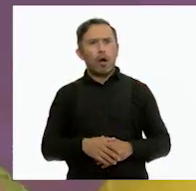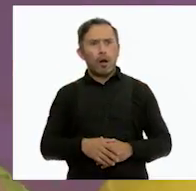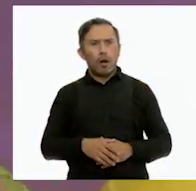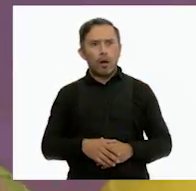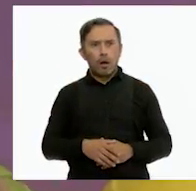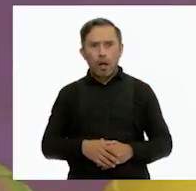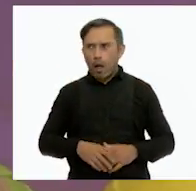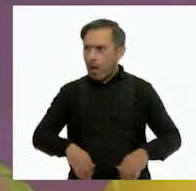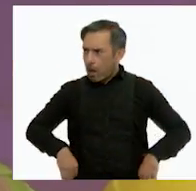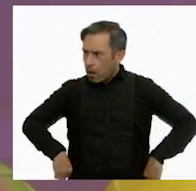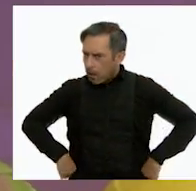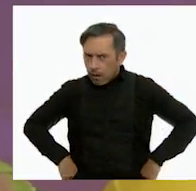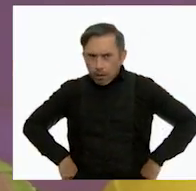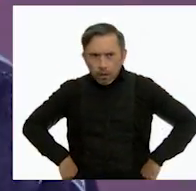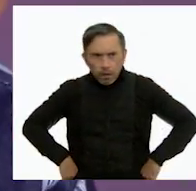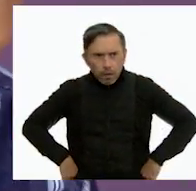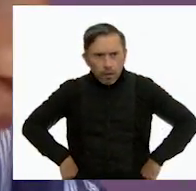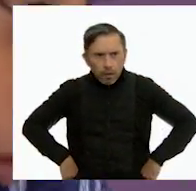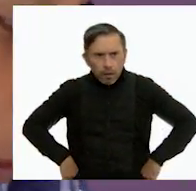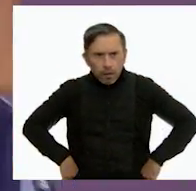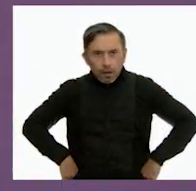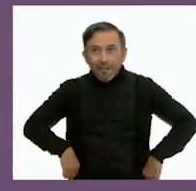¿Por?